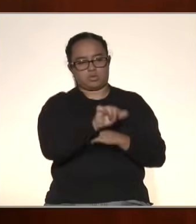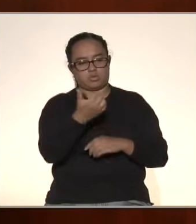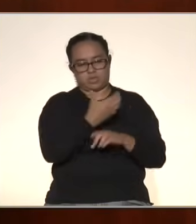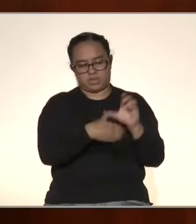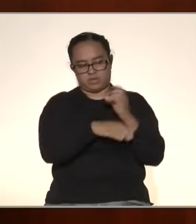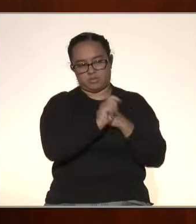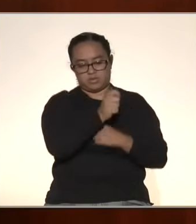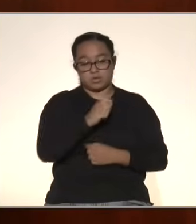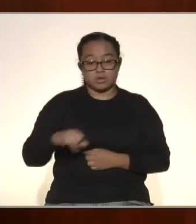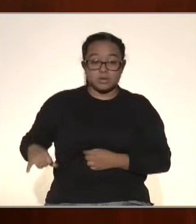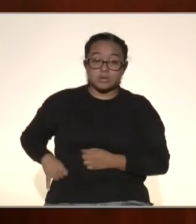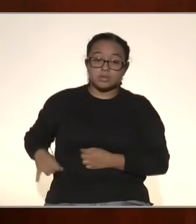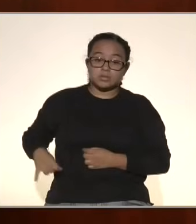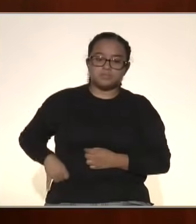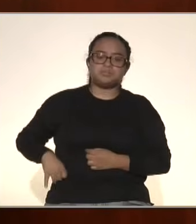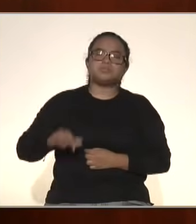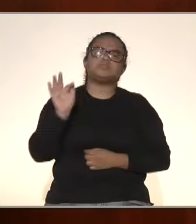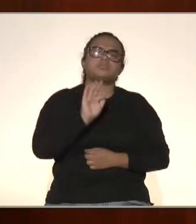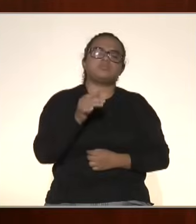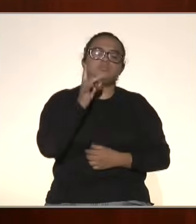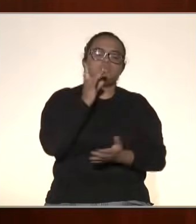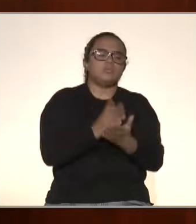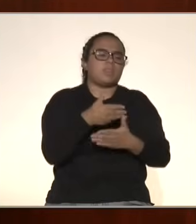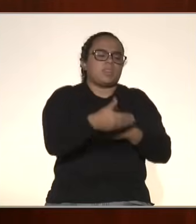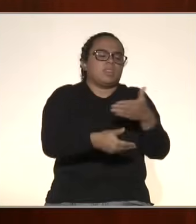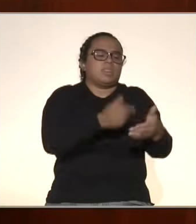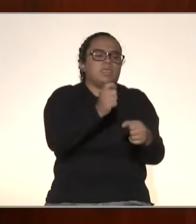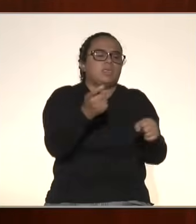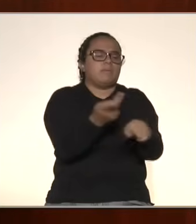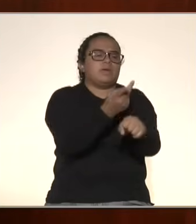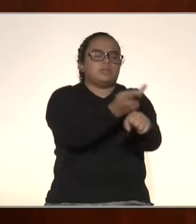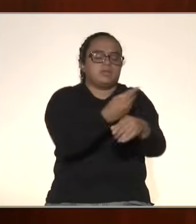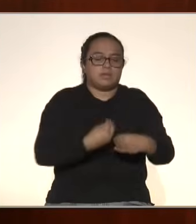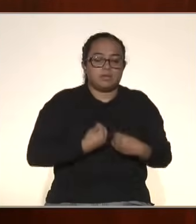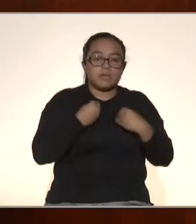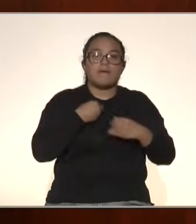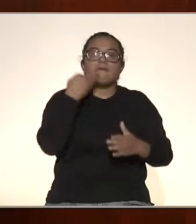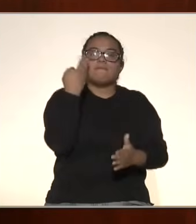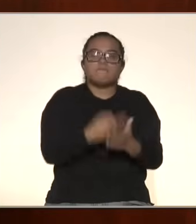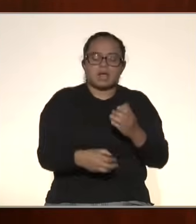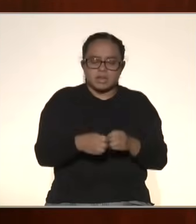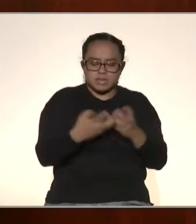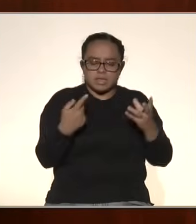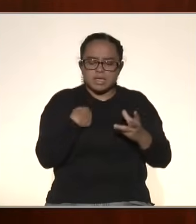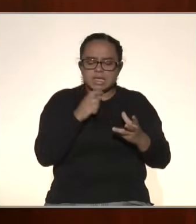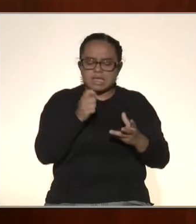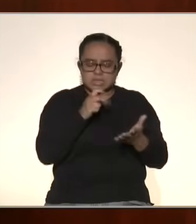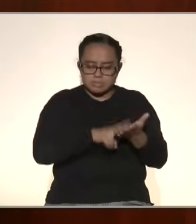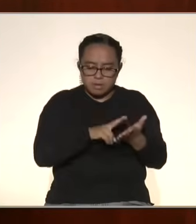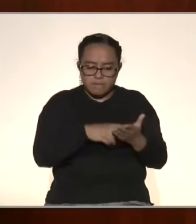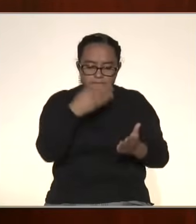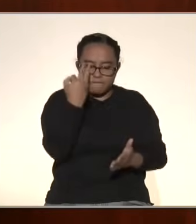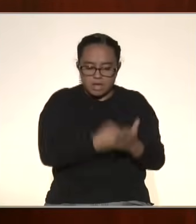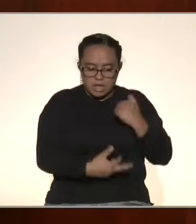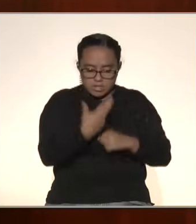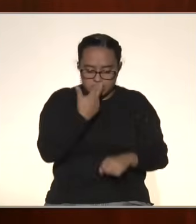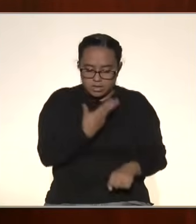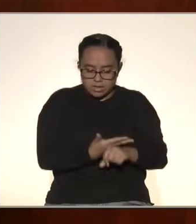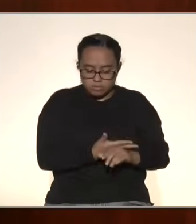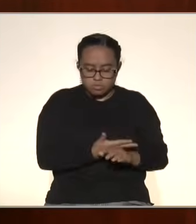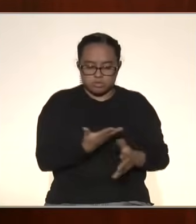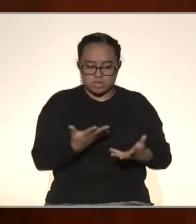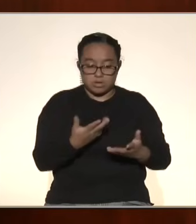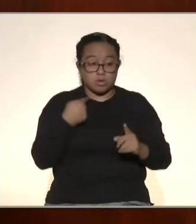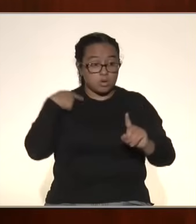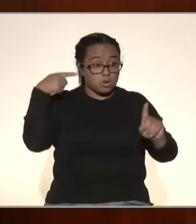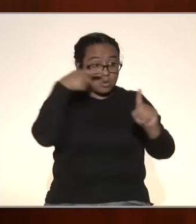interesante, que es si nada más voy reaccionando a la vida, entonces no tengo claridad de valores, no tengo acción comprometida, no cumplo